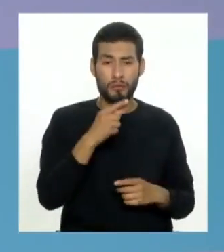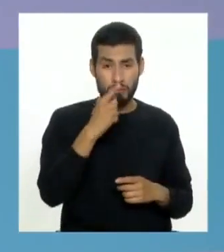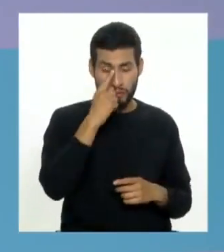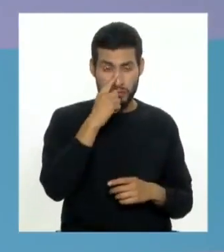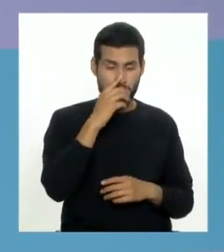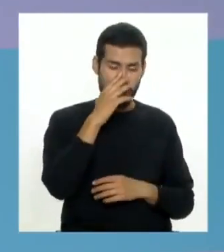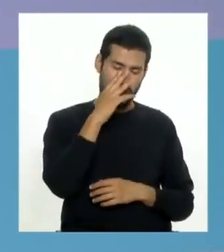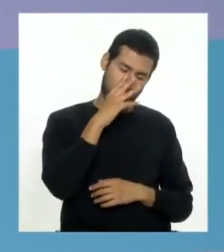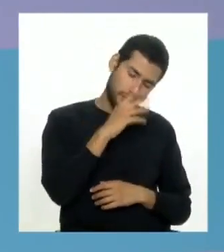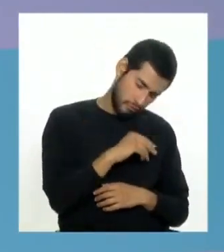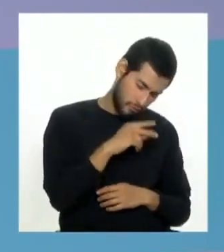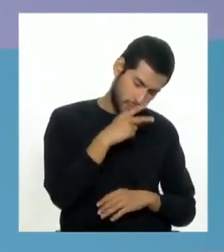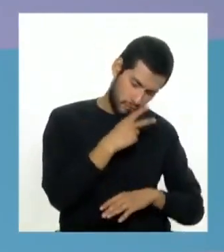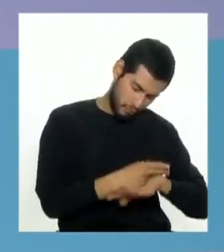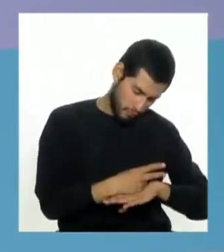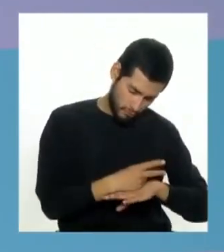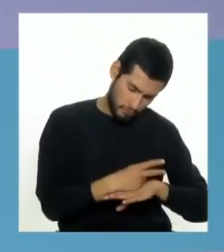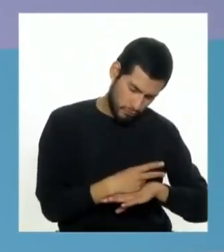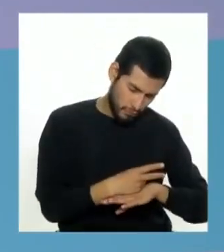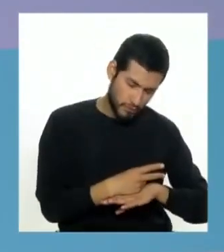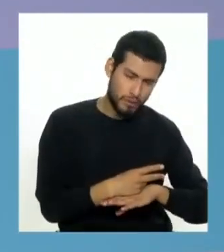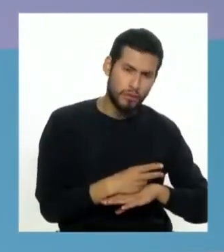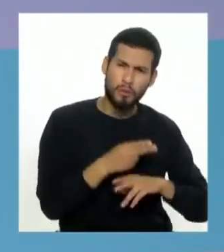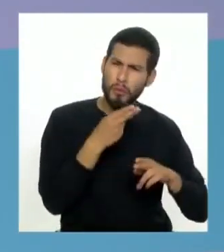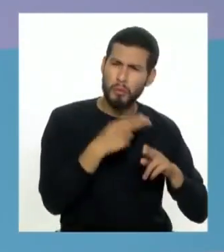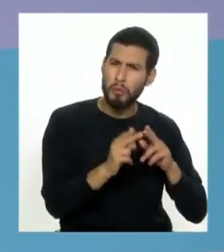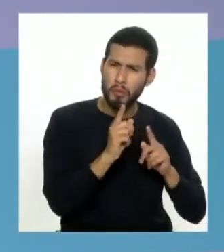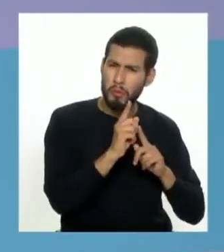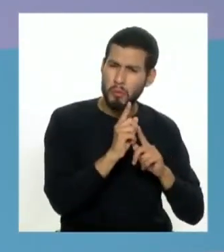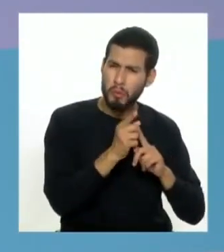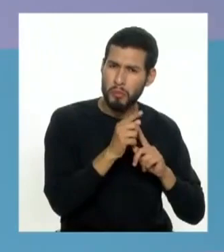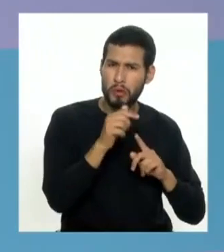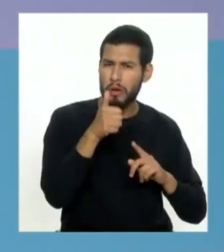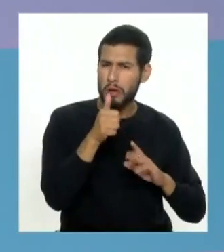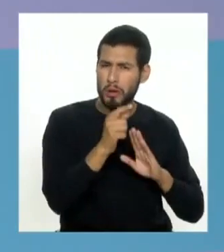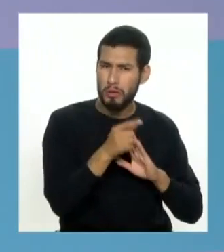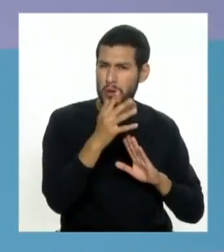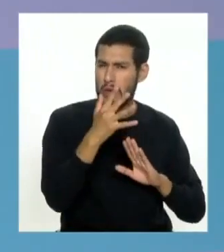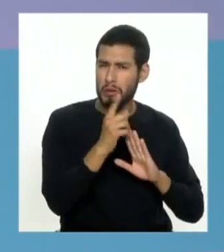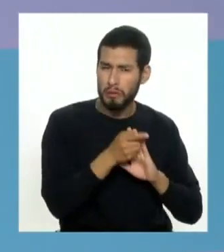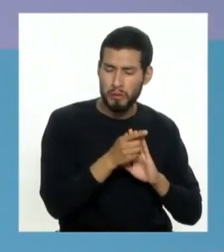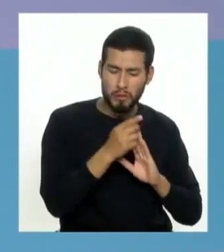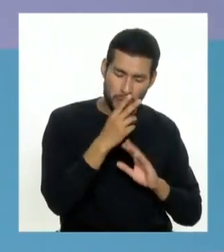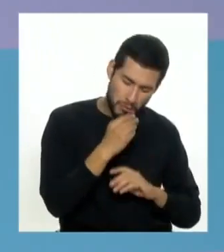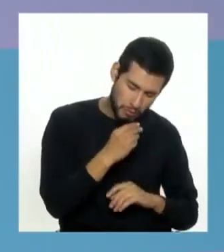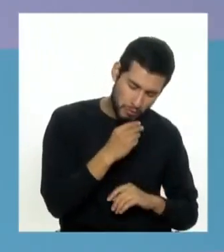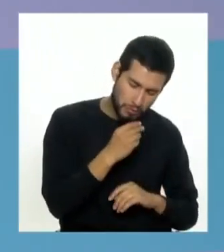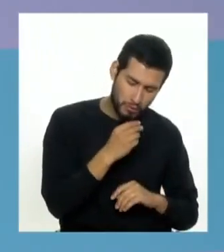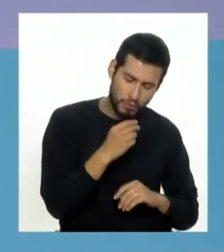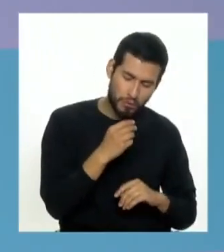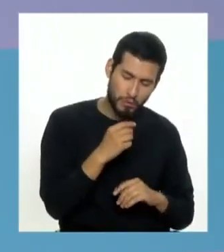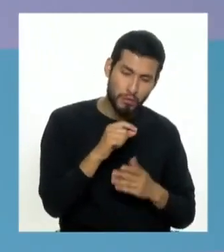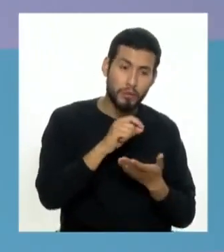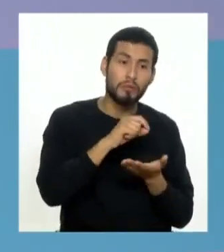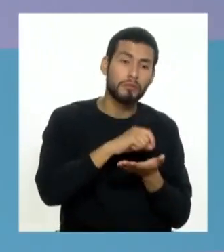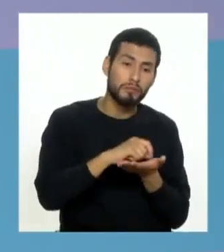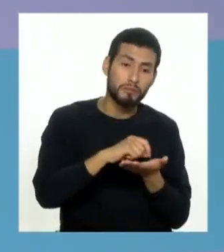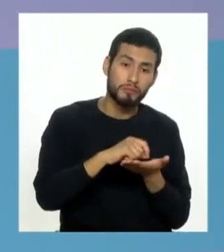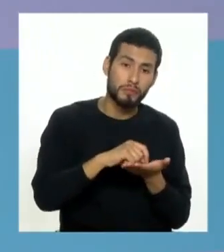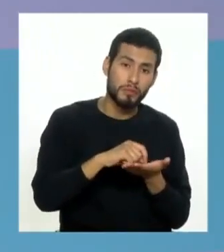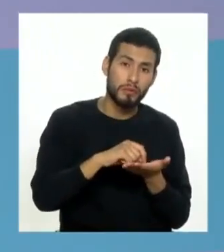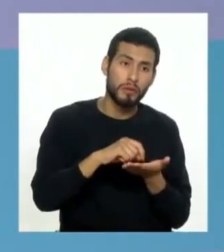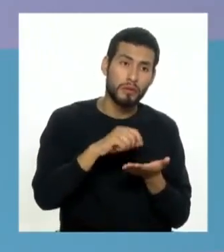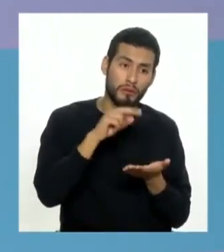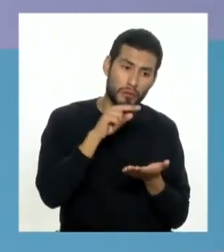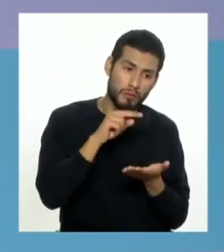de la conciencia, de desconexión por breves segundos, unos 10 segundos, 5 segundos, la persona está escribiendo y se queda con la